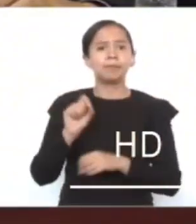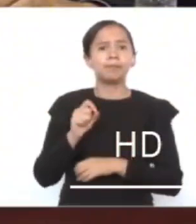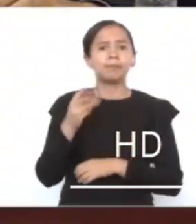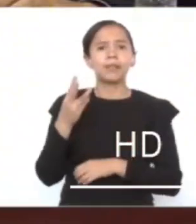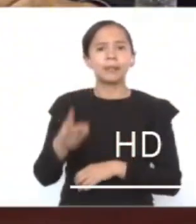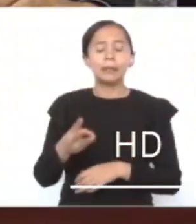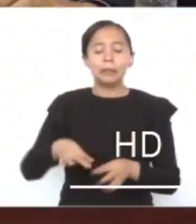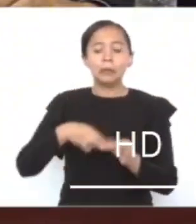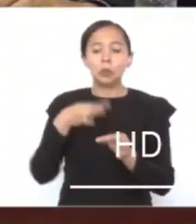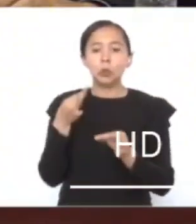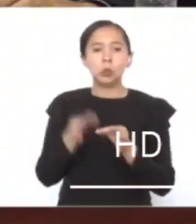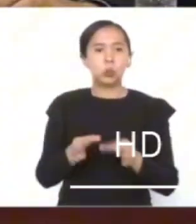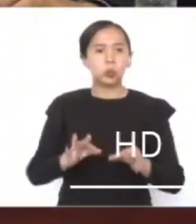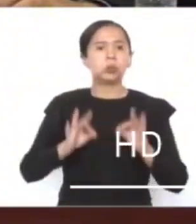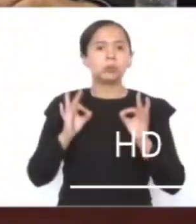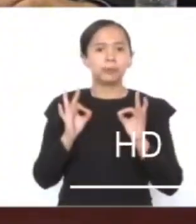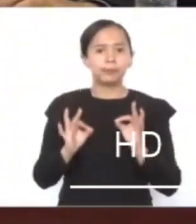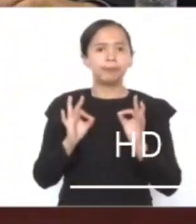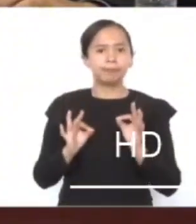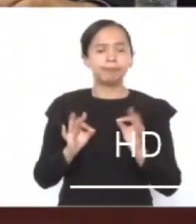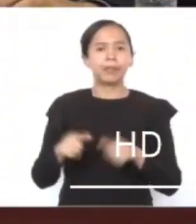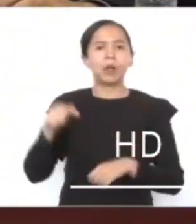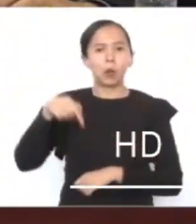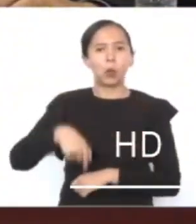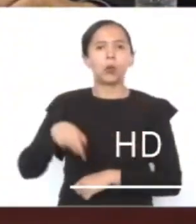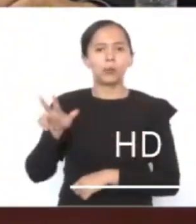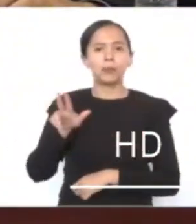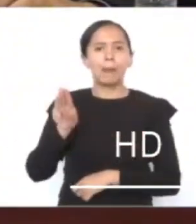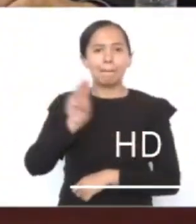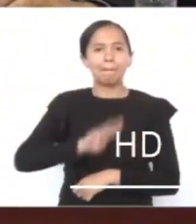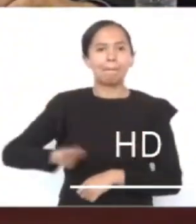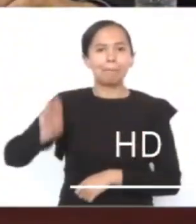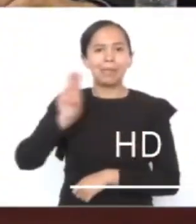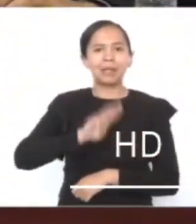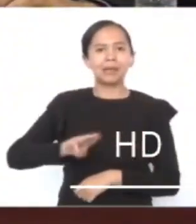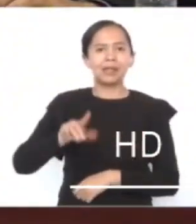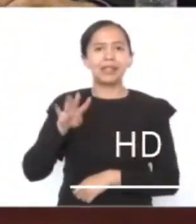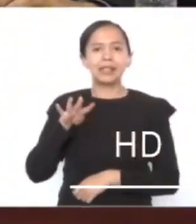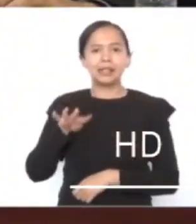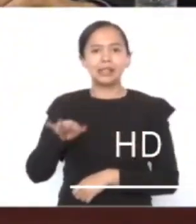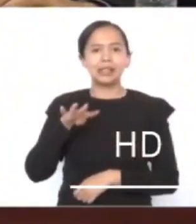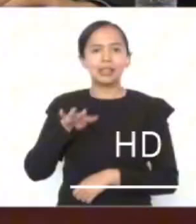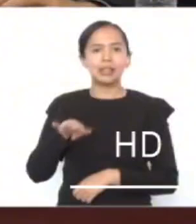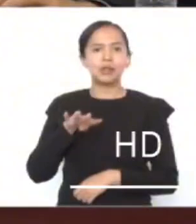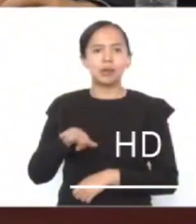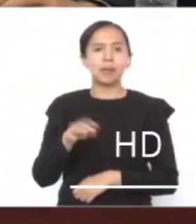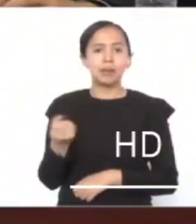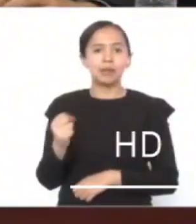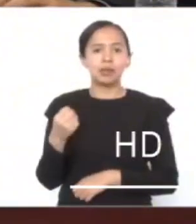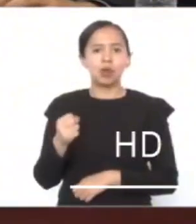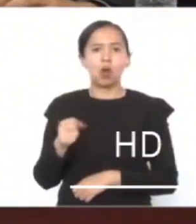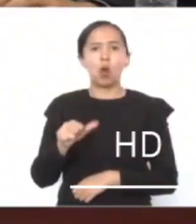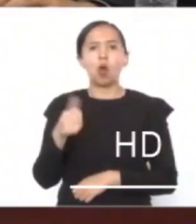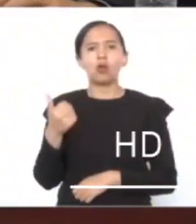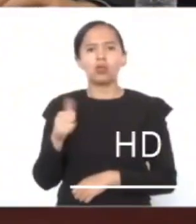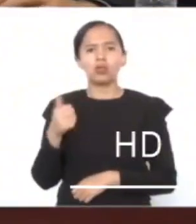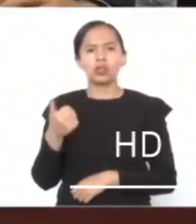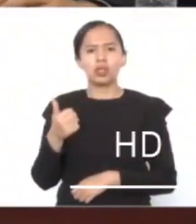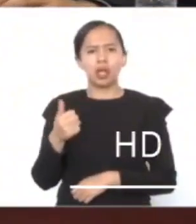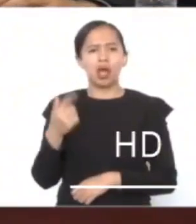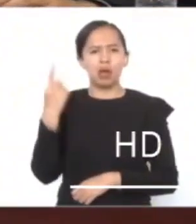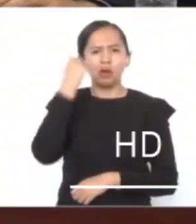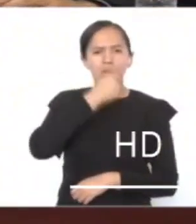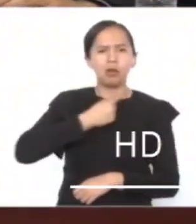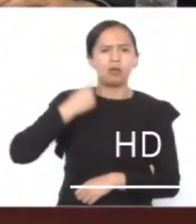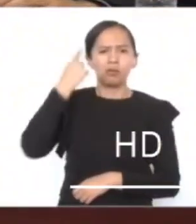forma exitosa luego de que este miércoles 19 de septiembre a las 11 horas se activara la